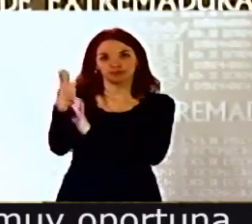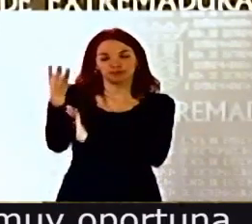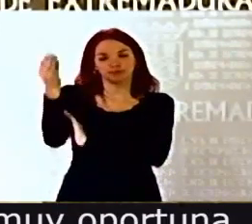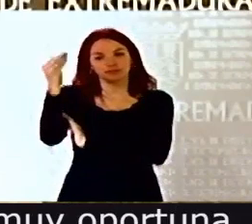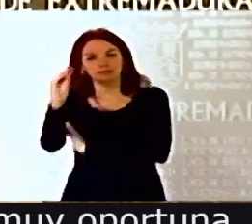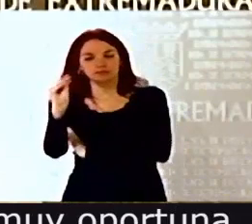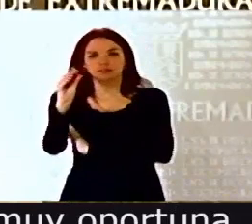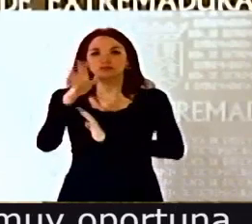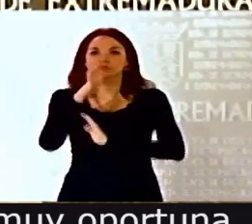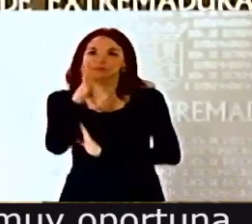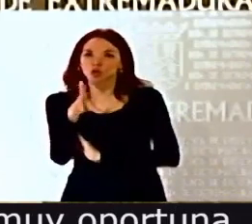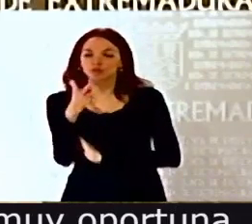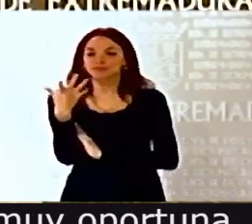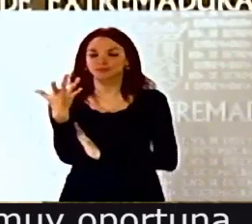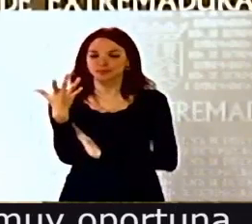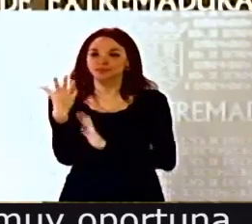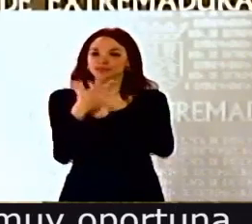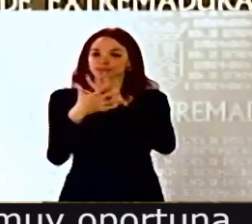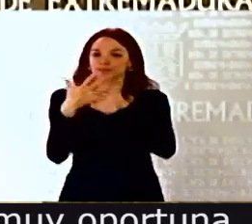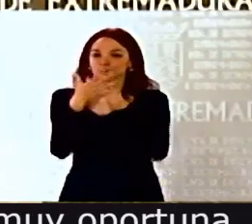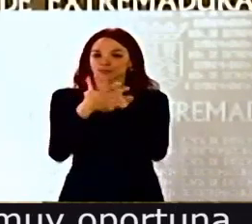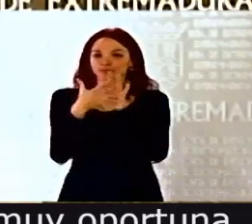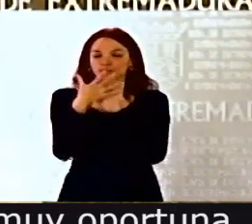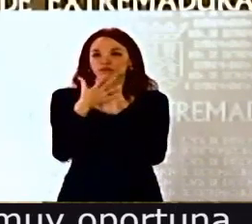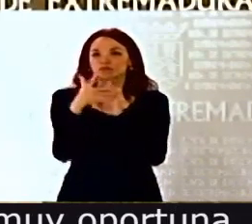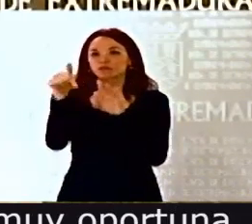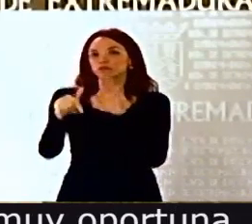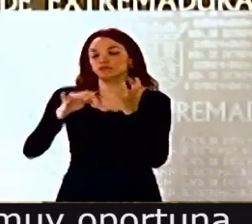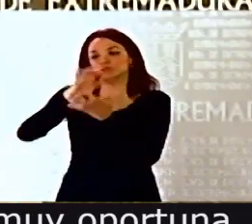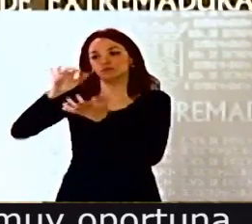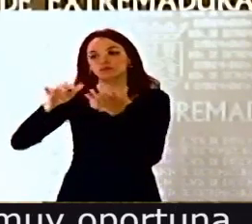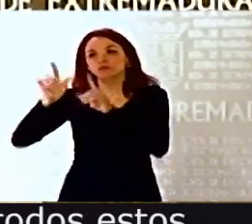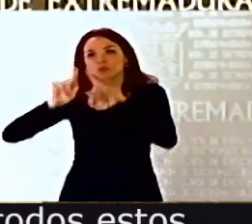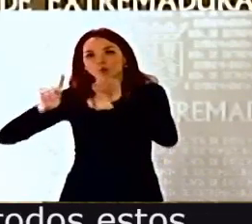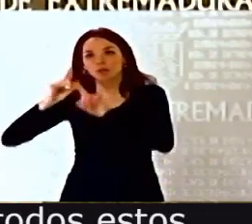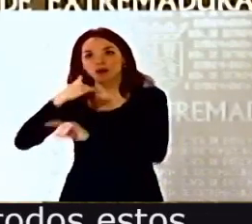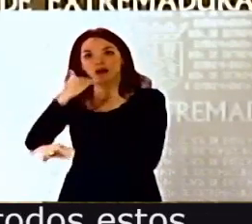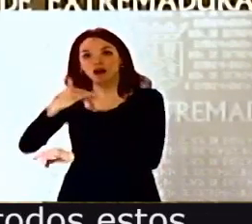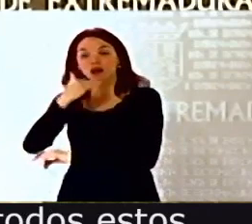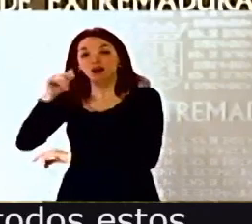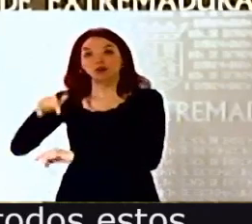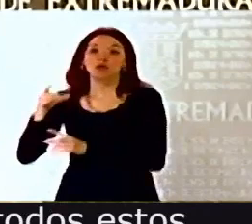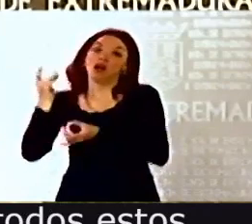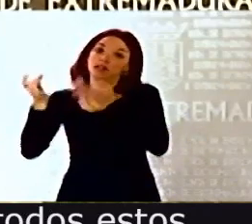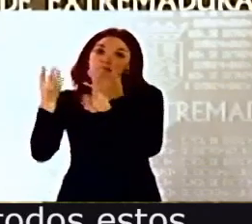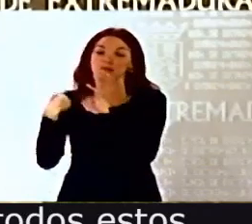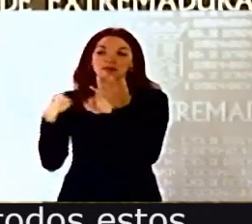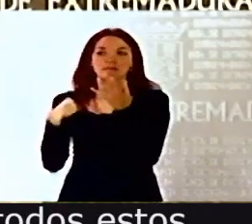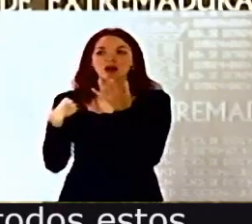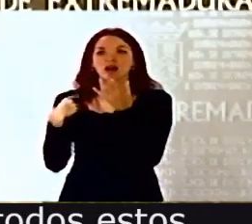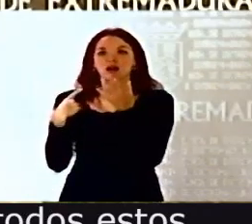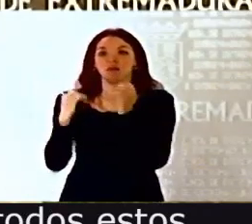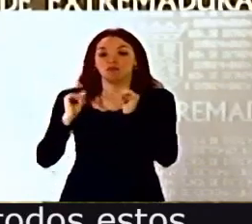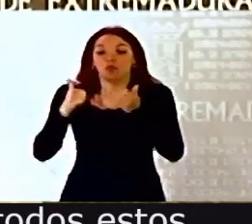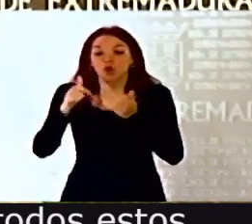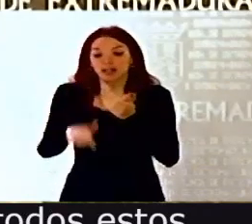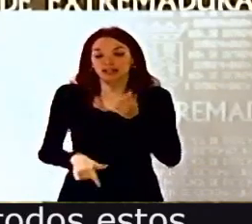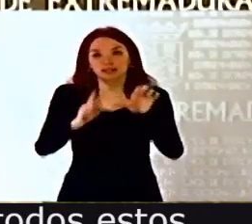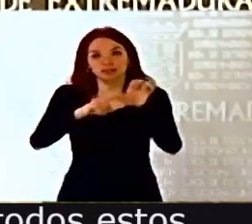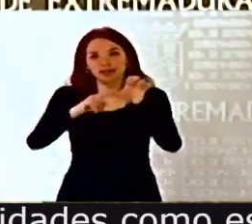cierta normalidad a todos estos conflictos o no que pueden surgir respecto de actividades como esta que se inician en la región, que